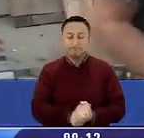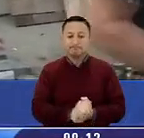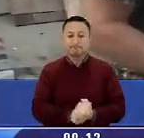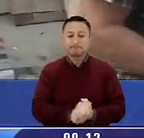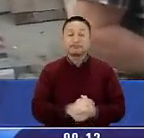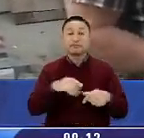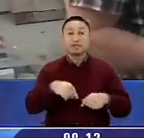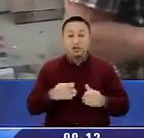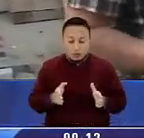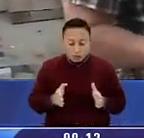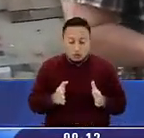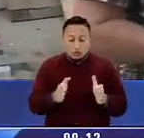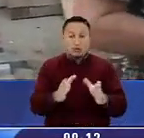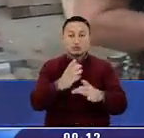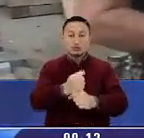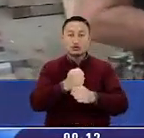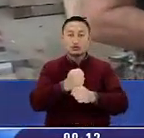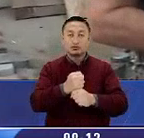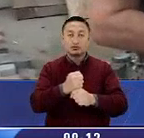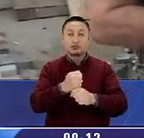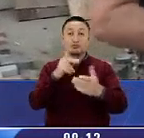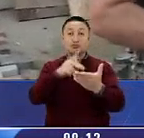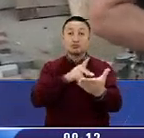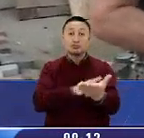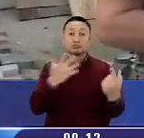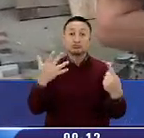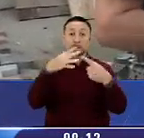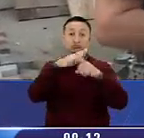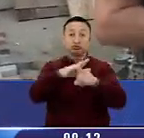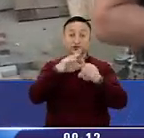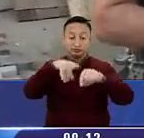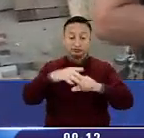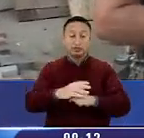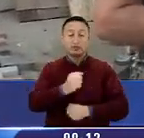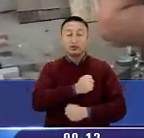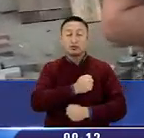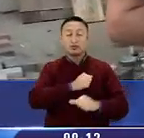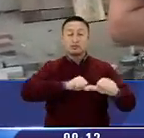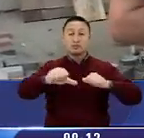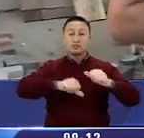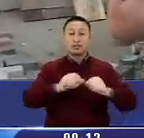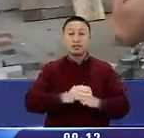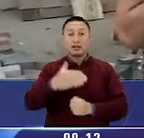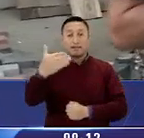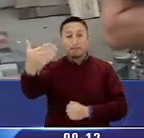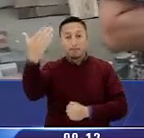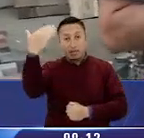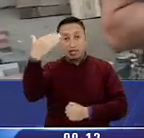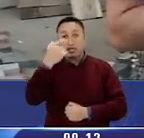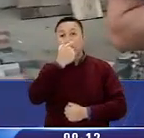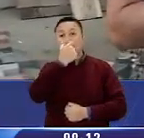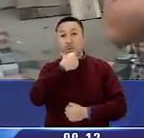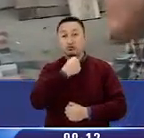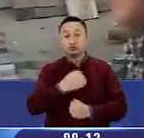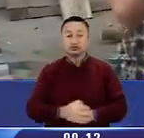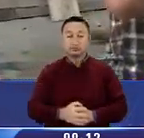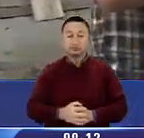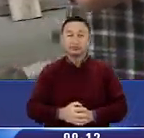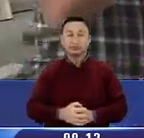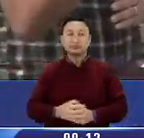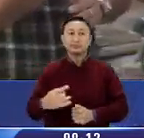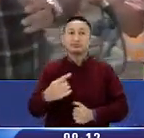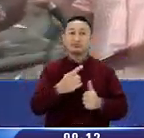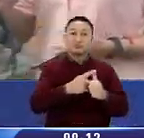Sendero Seguro es un proyecto integral, además es un proyecto icónico de esta administración del señor alcalde Pavel Muñoz. El Sendero Seguro se compone de